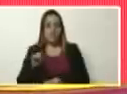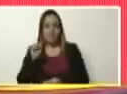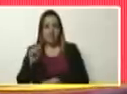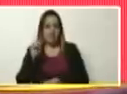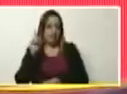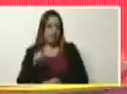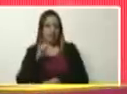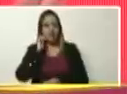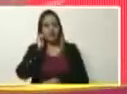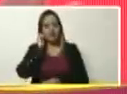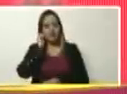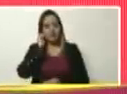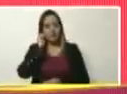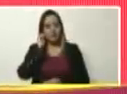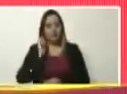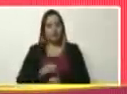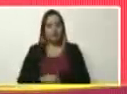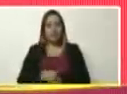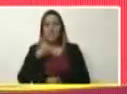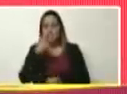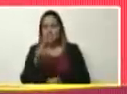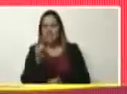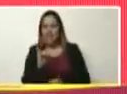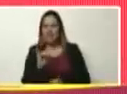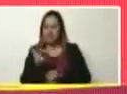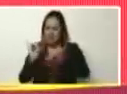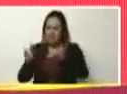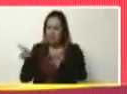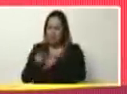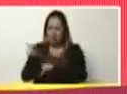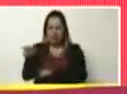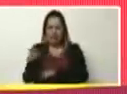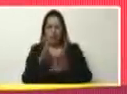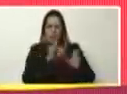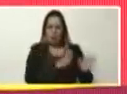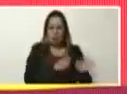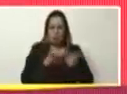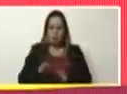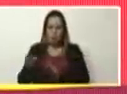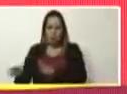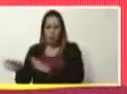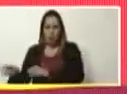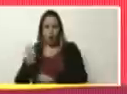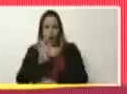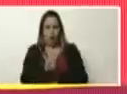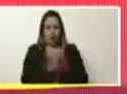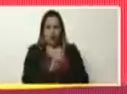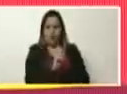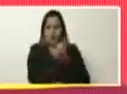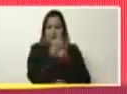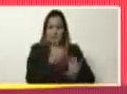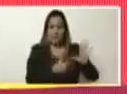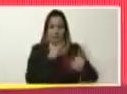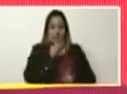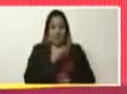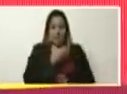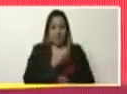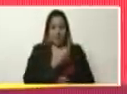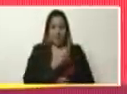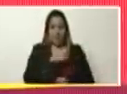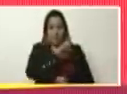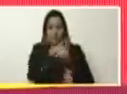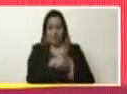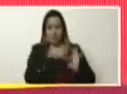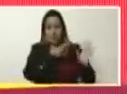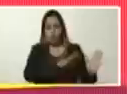la enmarcaba coincidencialmente en cuatro etapas. La primera, del 6 de diciembre del 98 hasta el 6 de